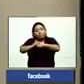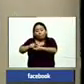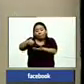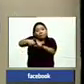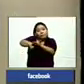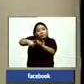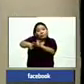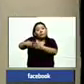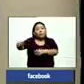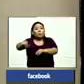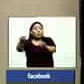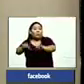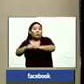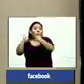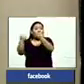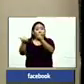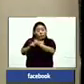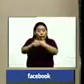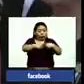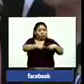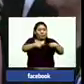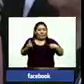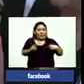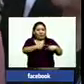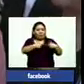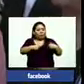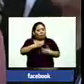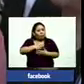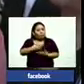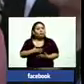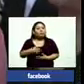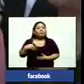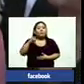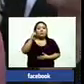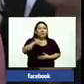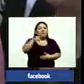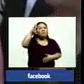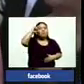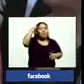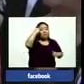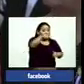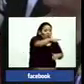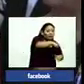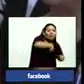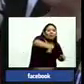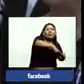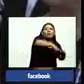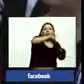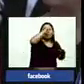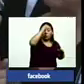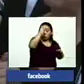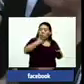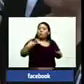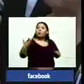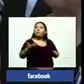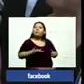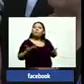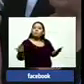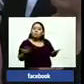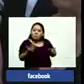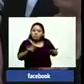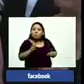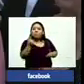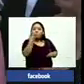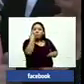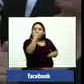Alcaldía y la Asociación Tecleños de Corazón. Esta plaza es un símbolo realmente de lo que estamos haciendo, de esos grandes